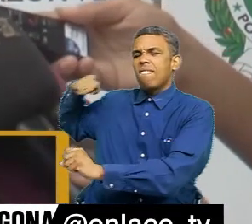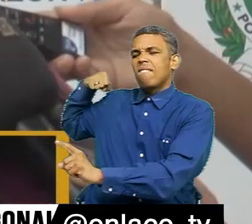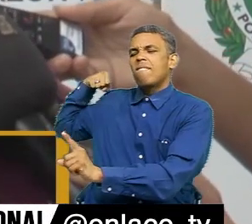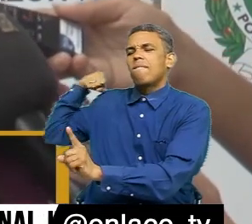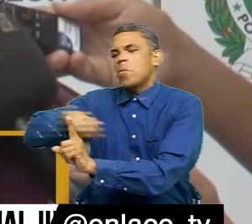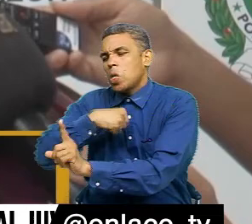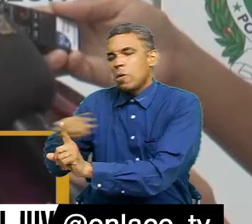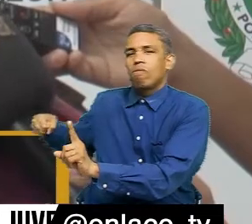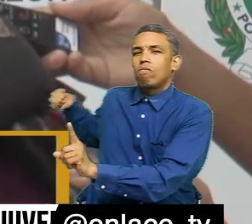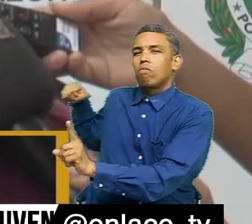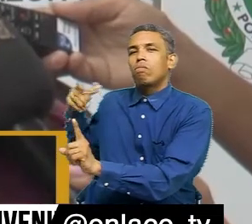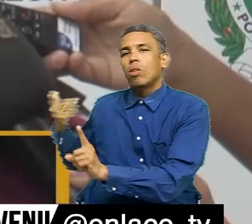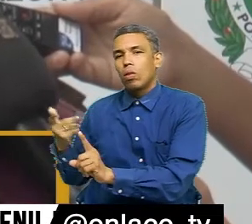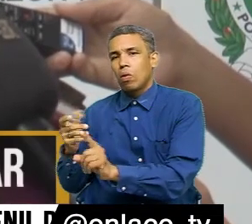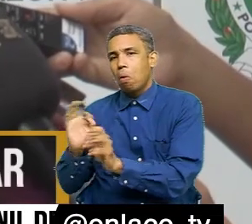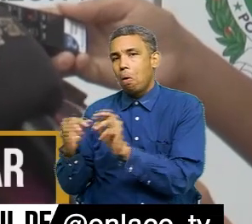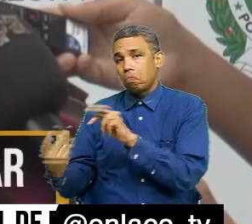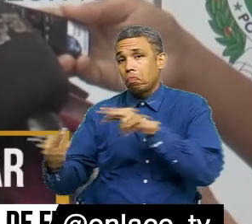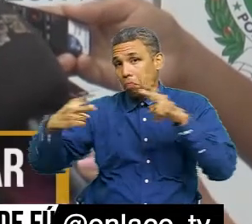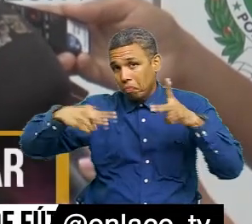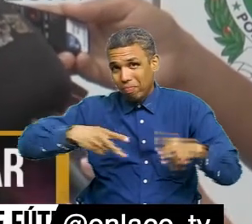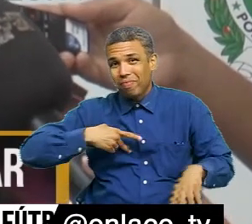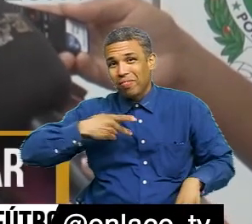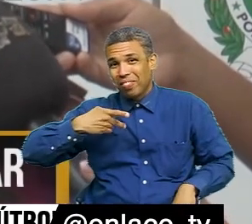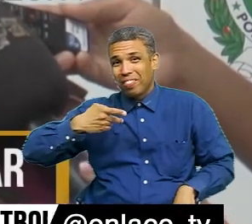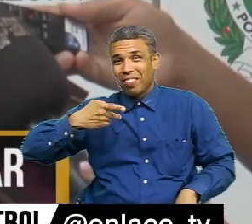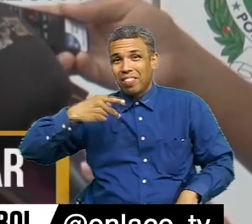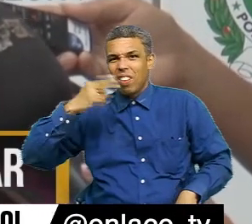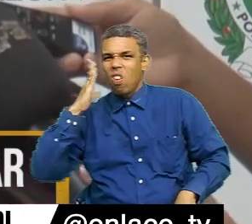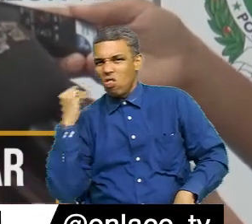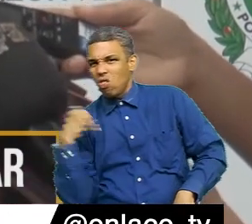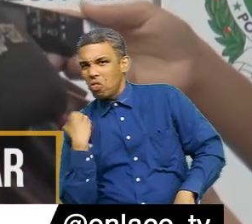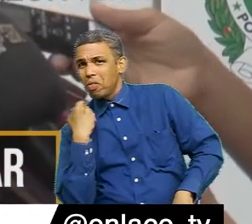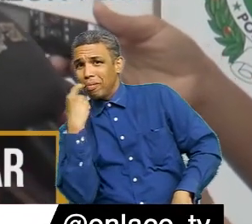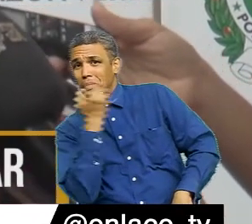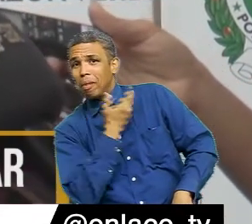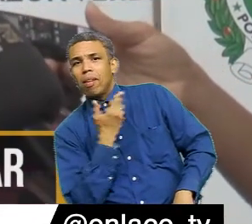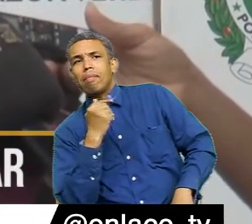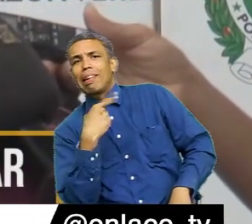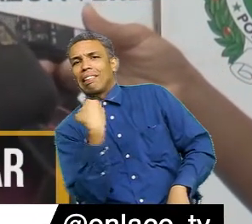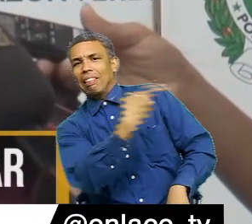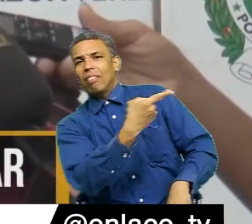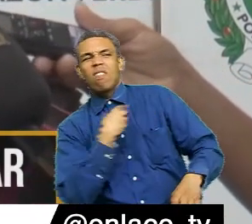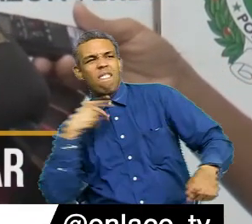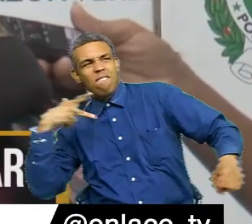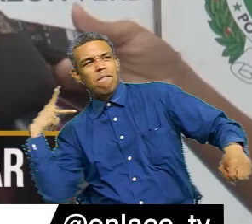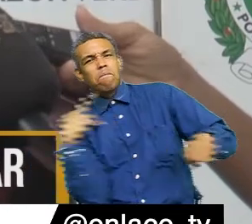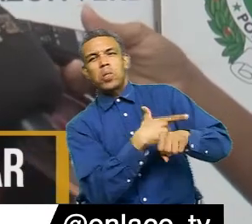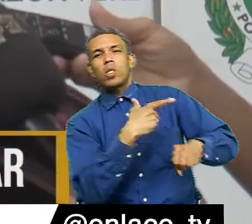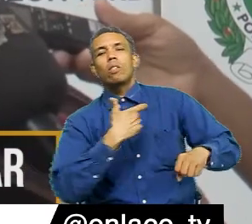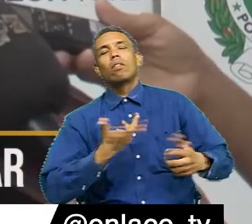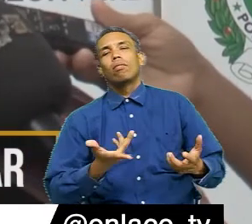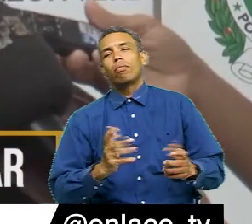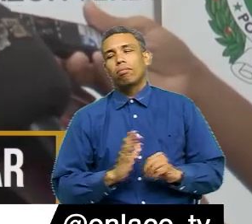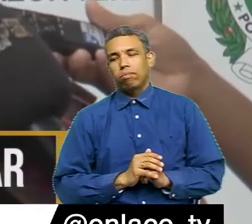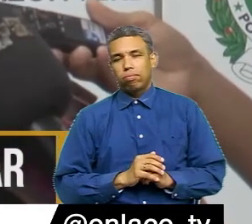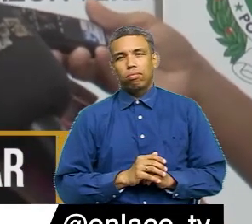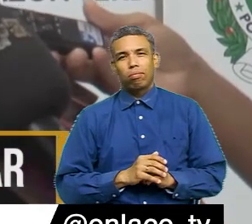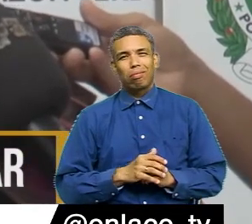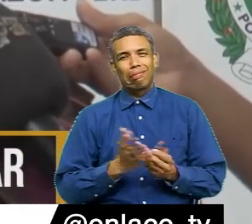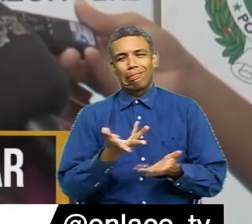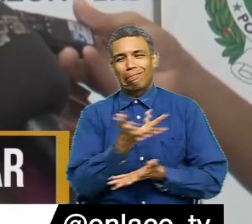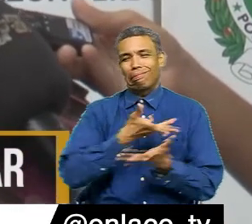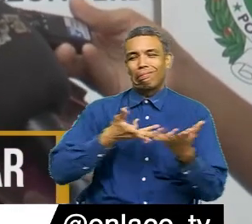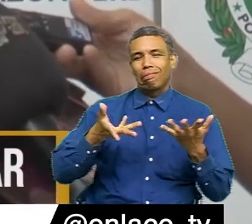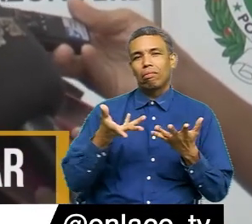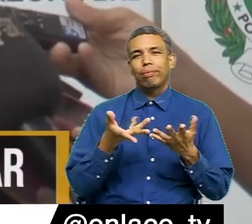agresiones de hijos a padres también. Aquí lo que se ha logrado es un vínculo de confianza con la comunidad que ha